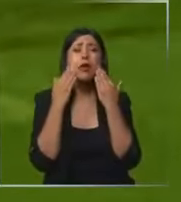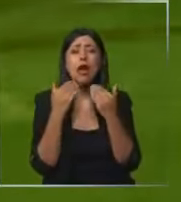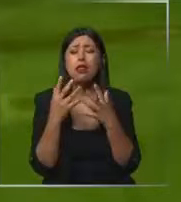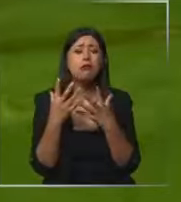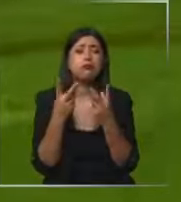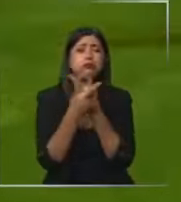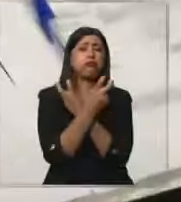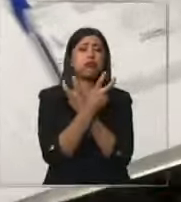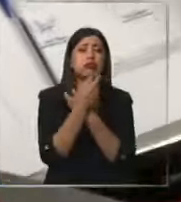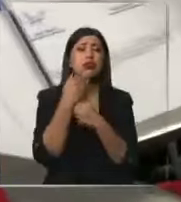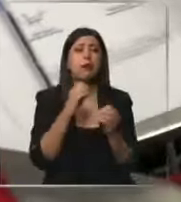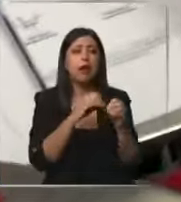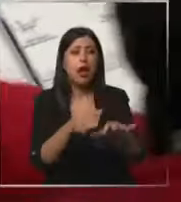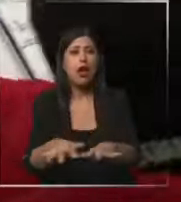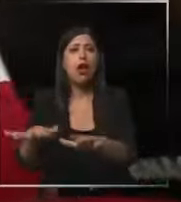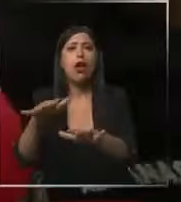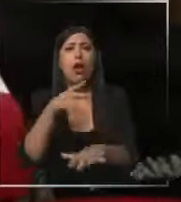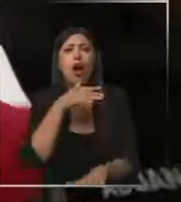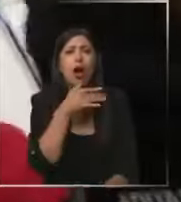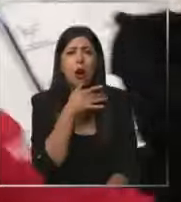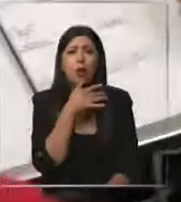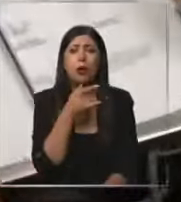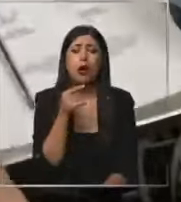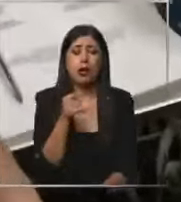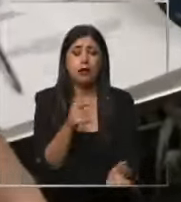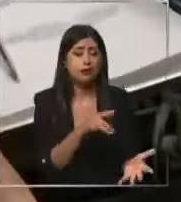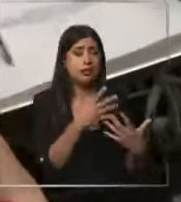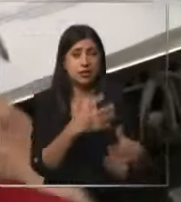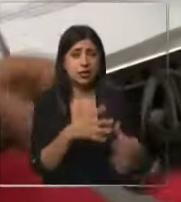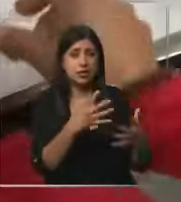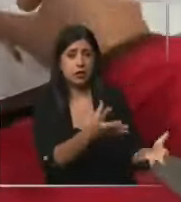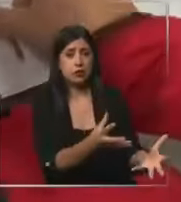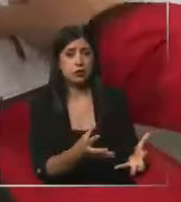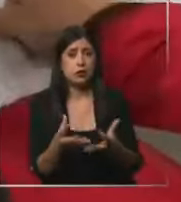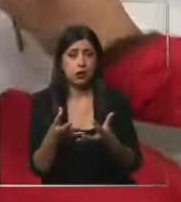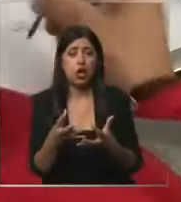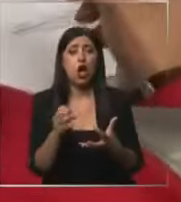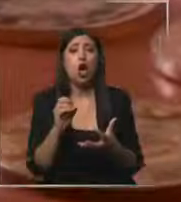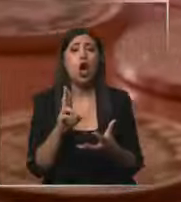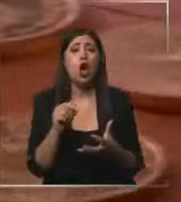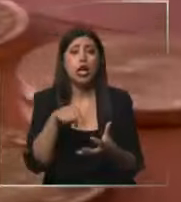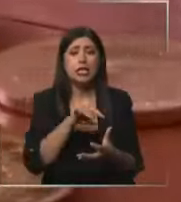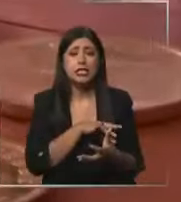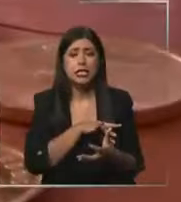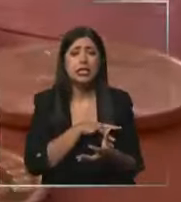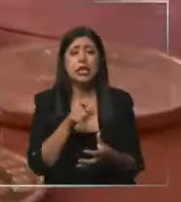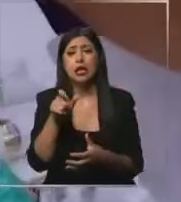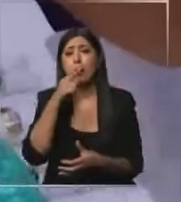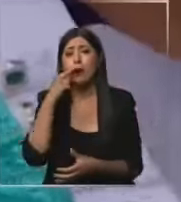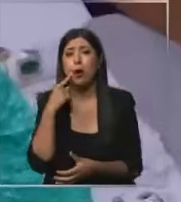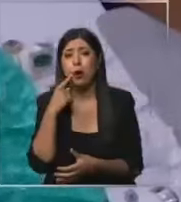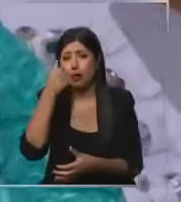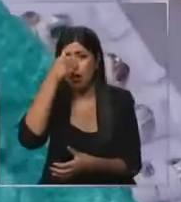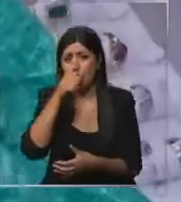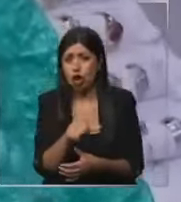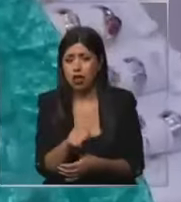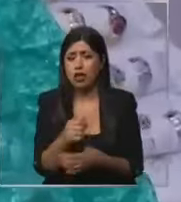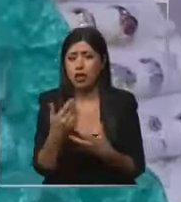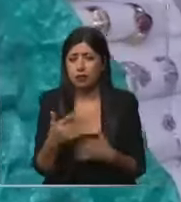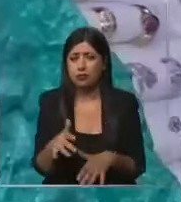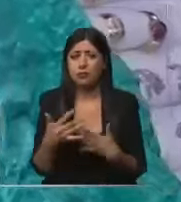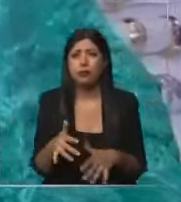elemento va a las aguas. Una vez ingresado el oro en Chile, labor realizada por el ciudadano pakistaní ya condenado. Venía